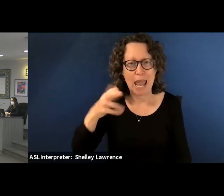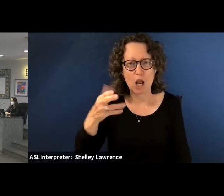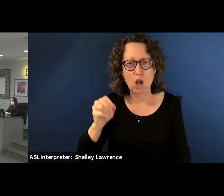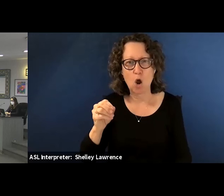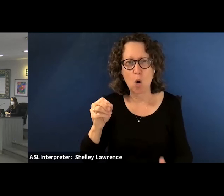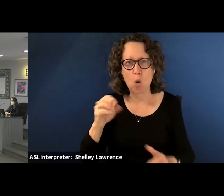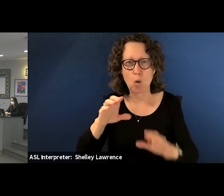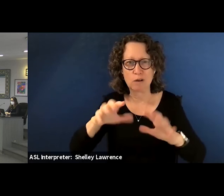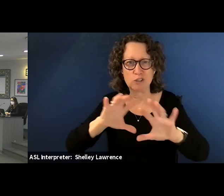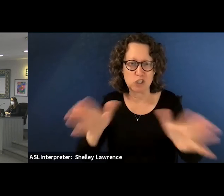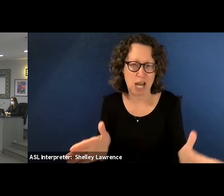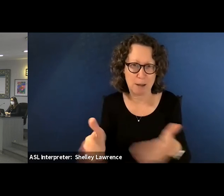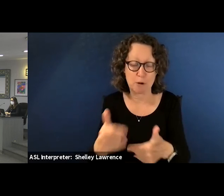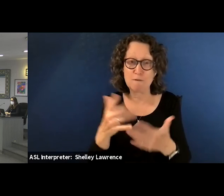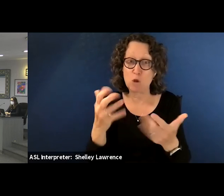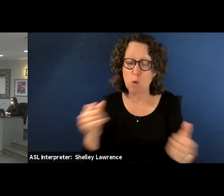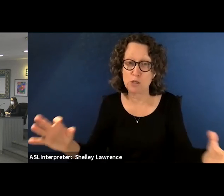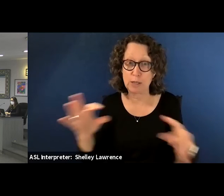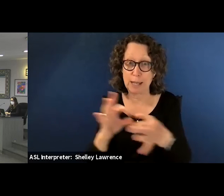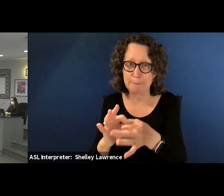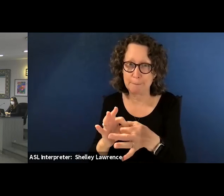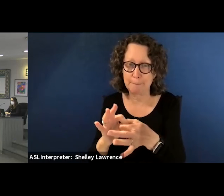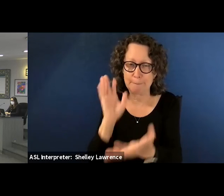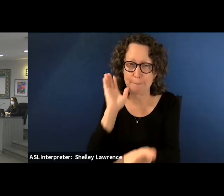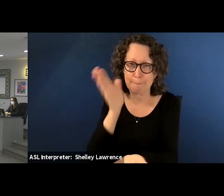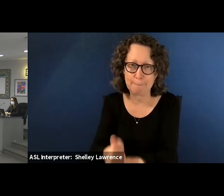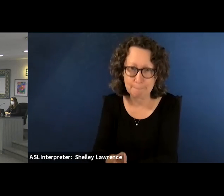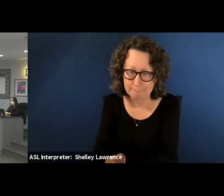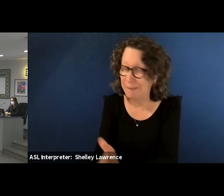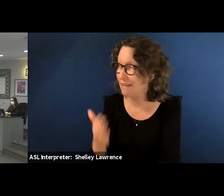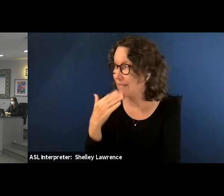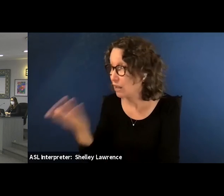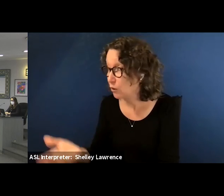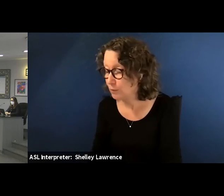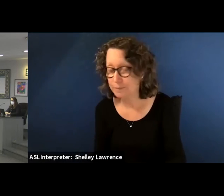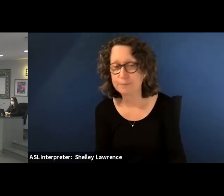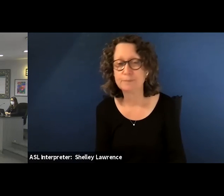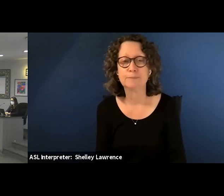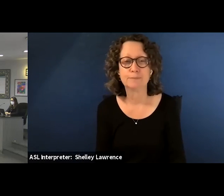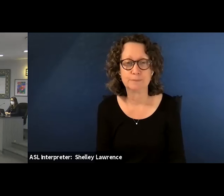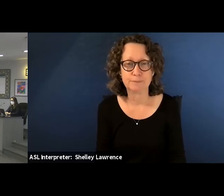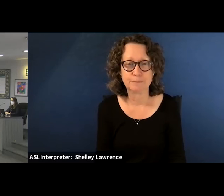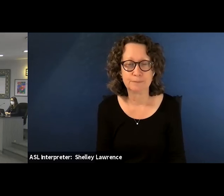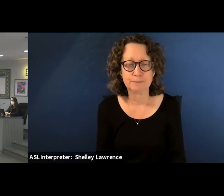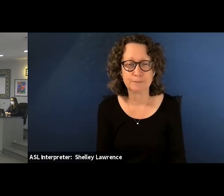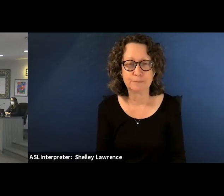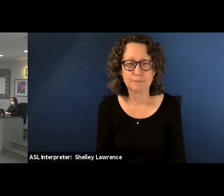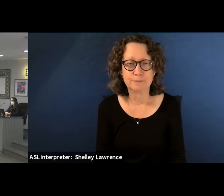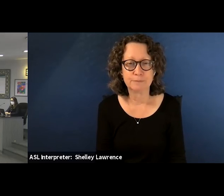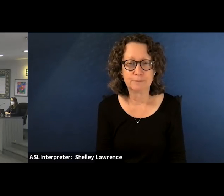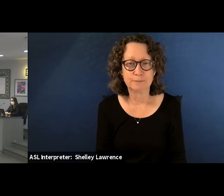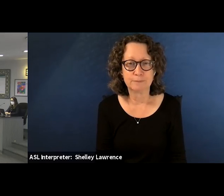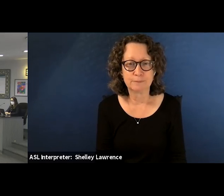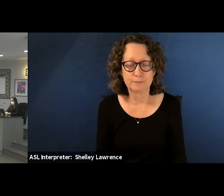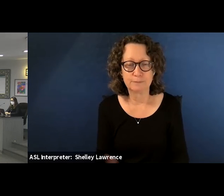se vacunaran. Si a ustedes les importa, bueno, ya se le acabó el tiempo. Gracias.